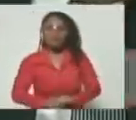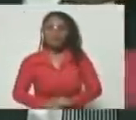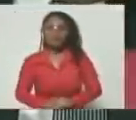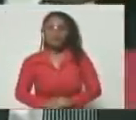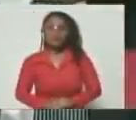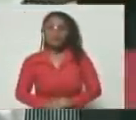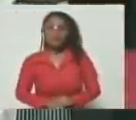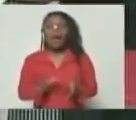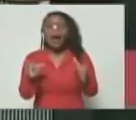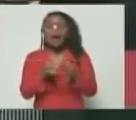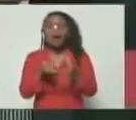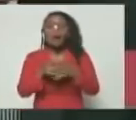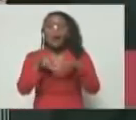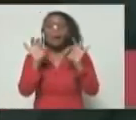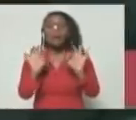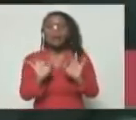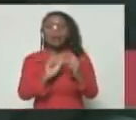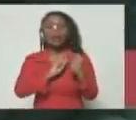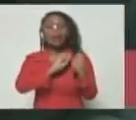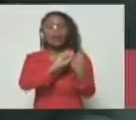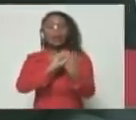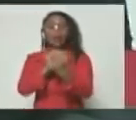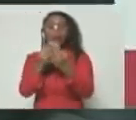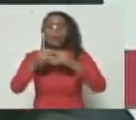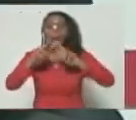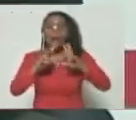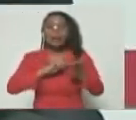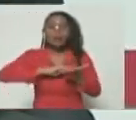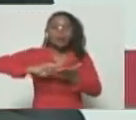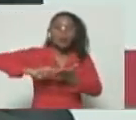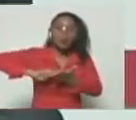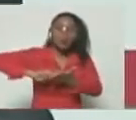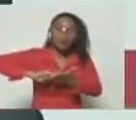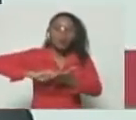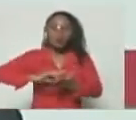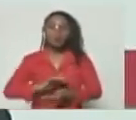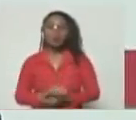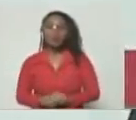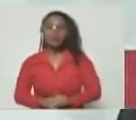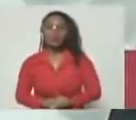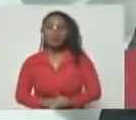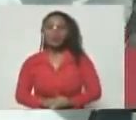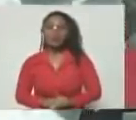a la Comisión Especial de Diálogo, Paz y Reconciliación,